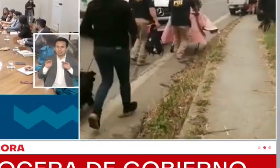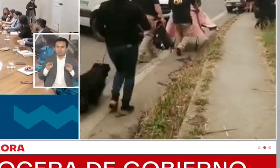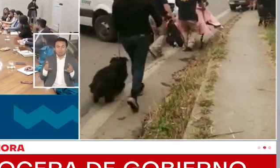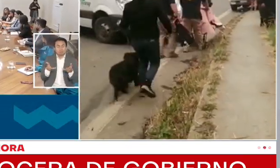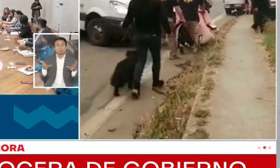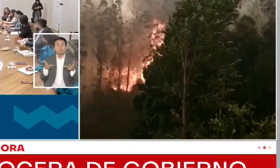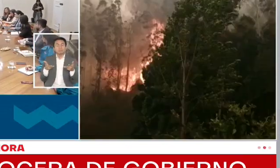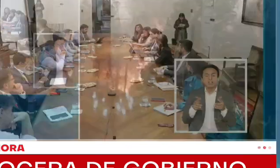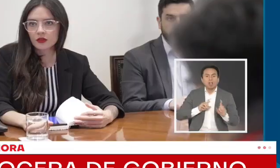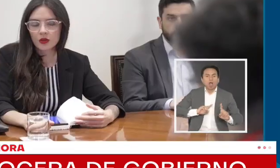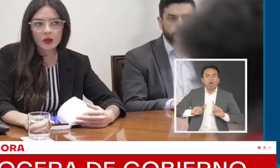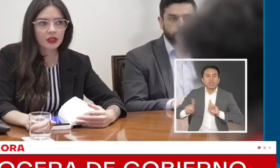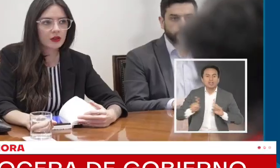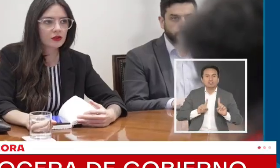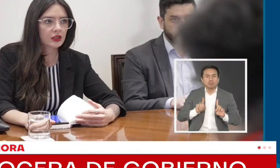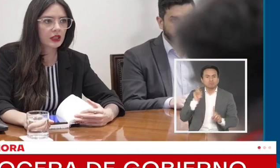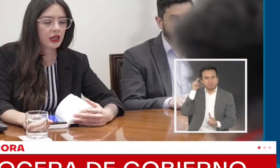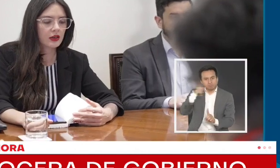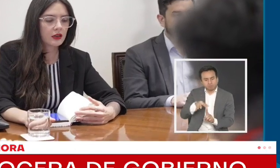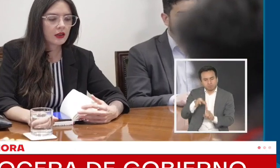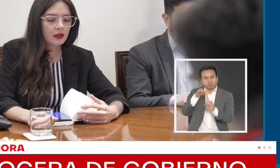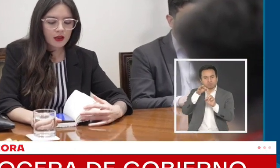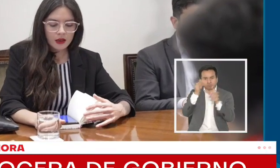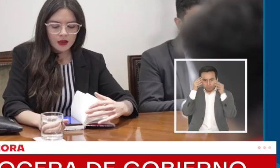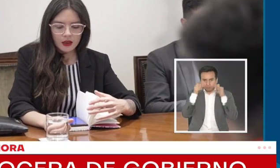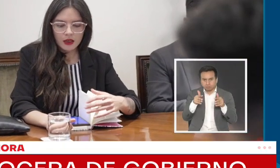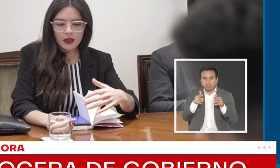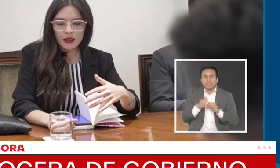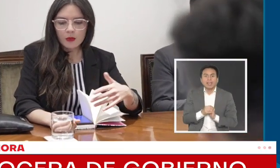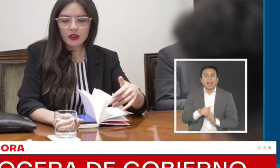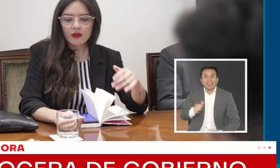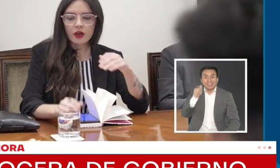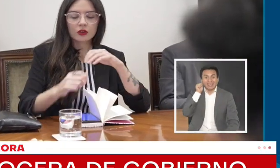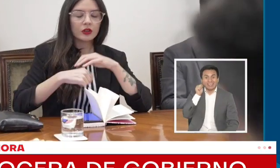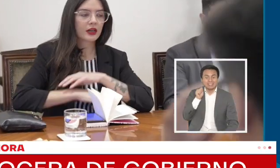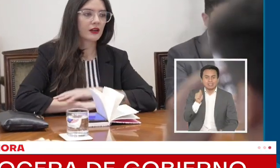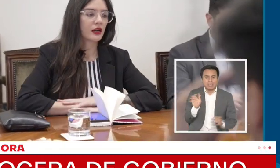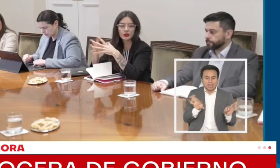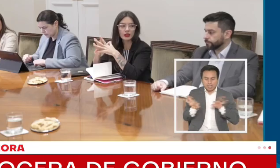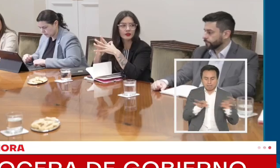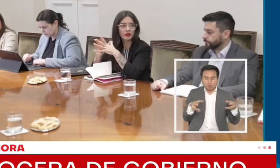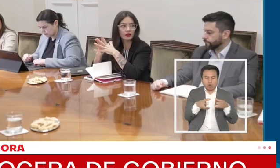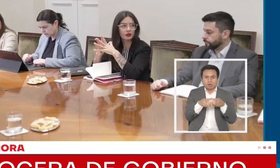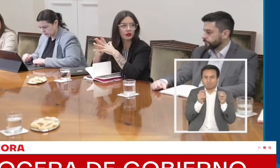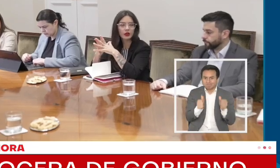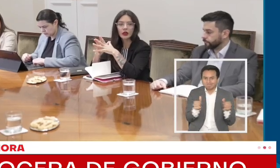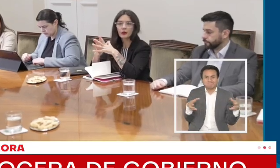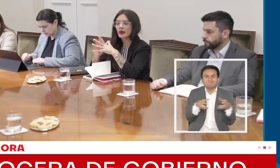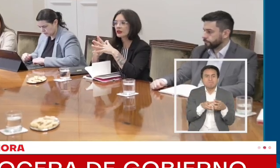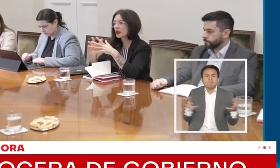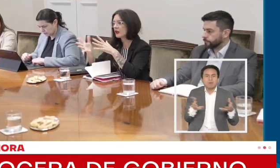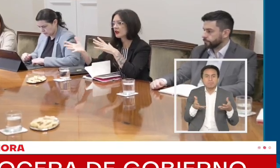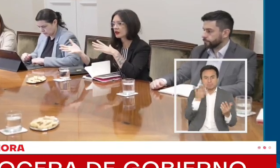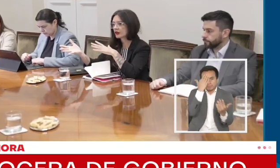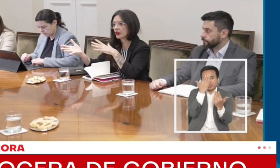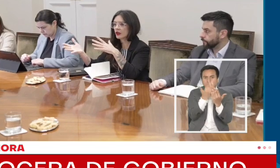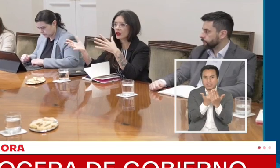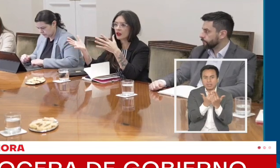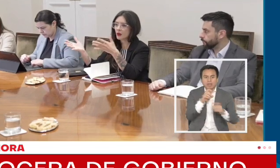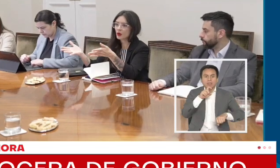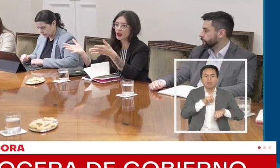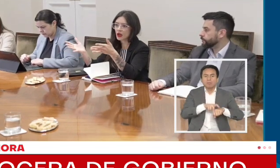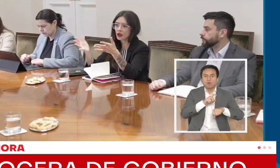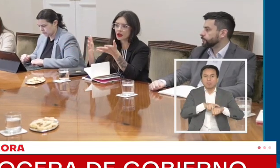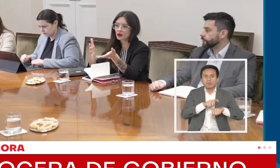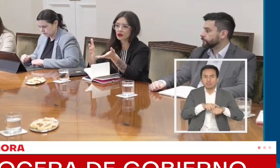justamente tener una coordinación central el día de ayer se constituyó un equipo especializado para justamente enfrentar este